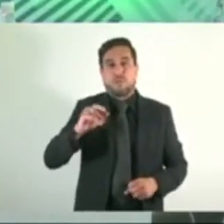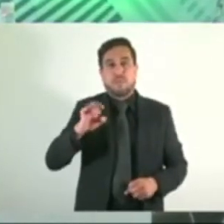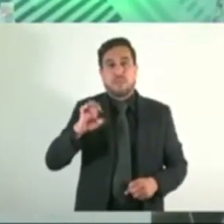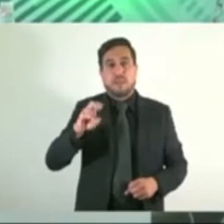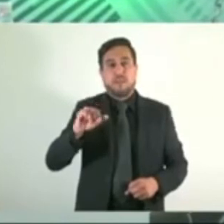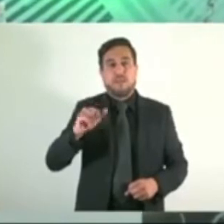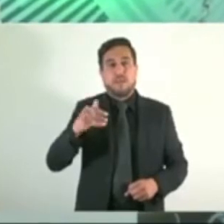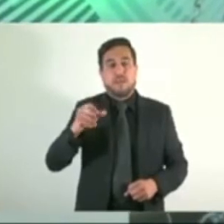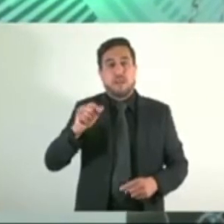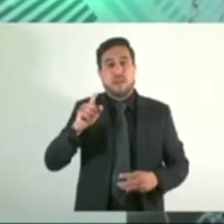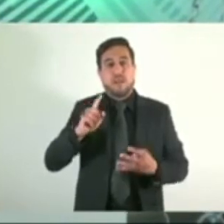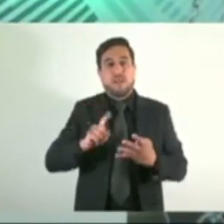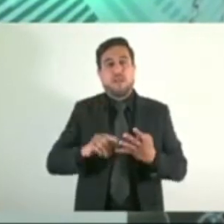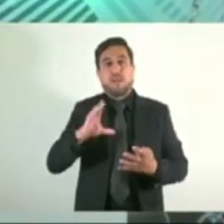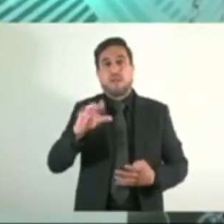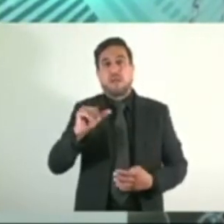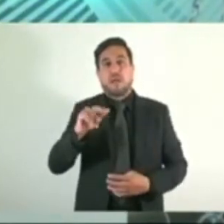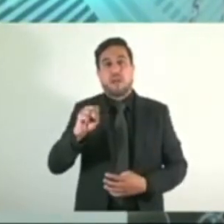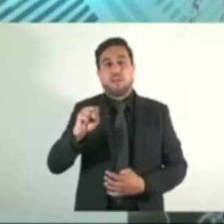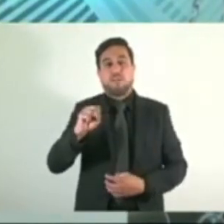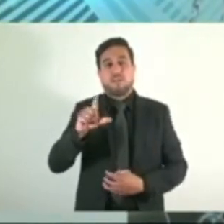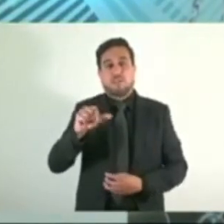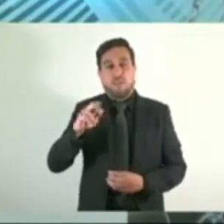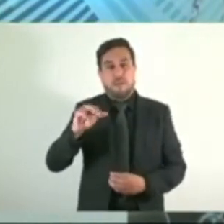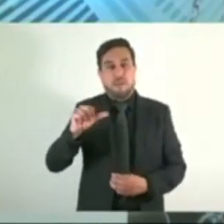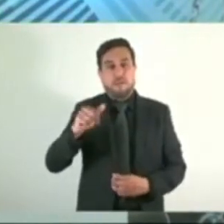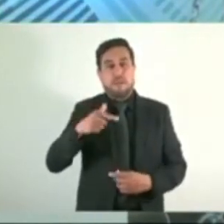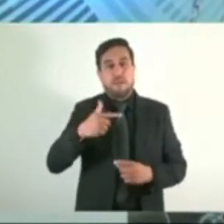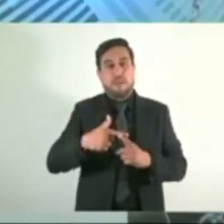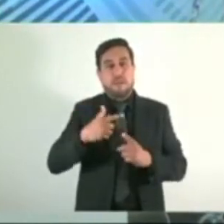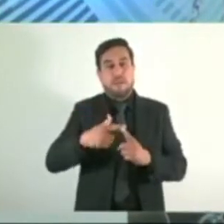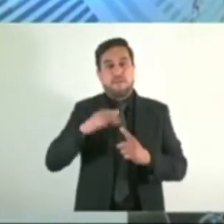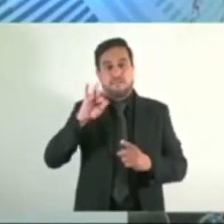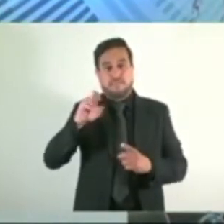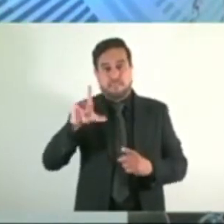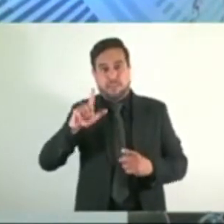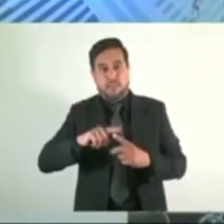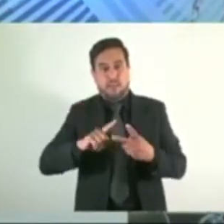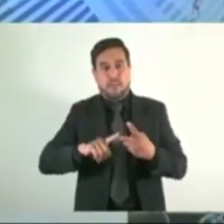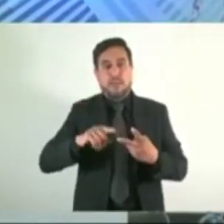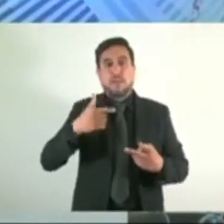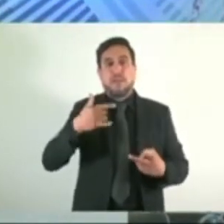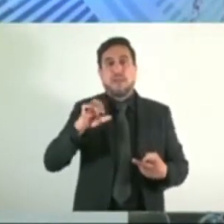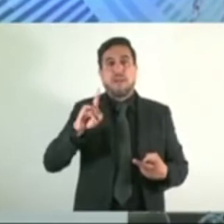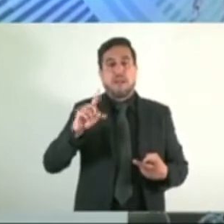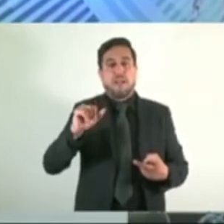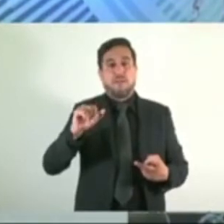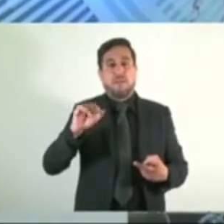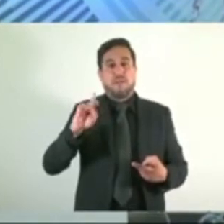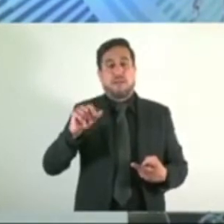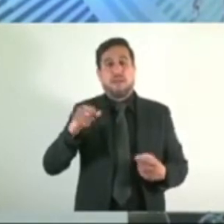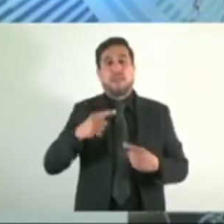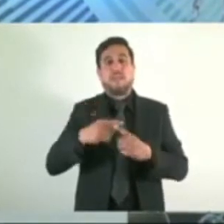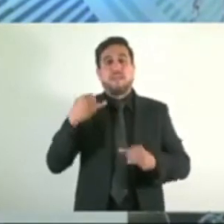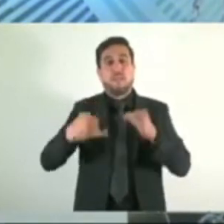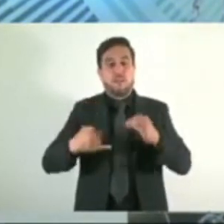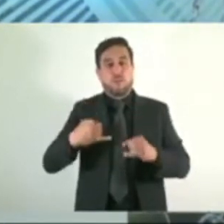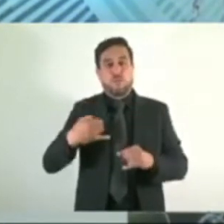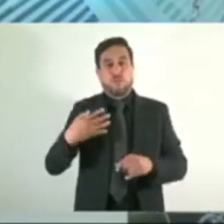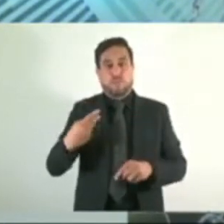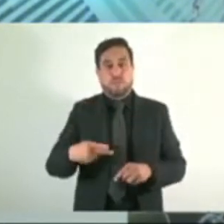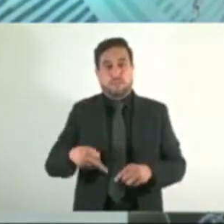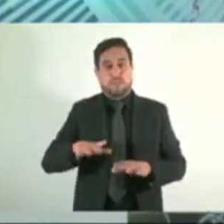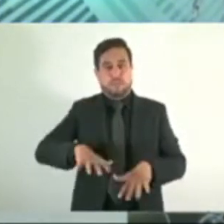al licenciado Carlos Amarripa Aguirre, fiscal general del Estado, al magistrado Gerardo Arroyo Figueroa, presidente del Tribunal de Justicia,